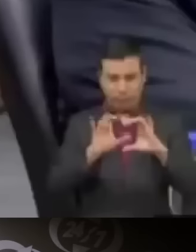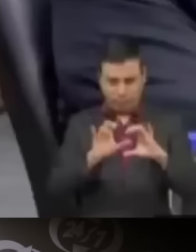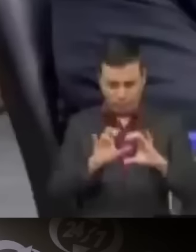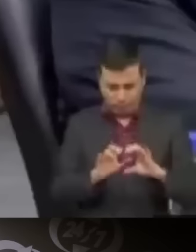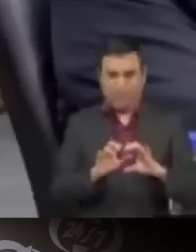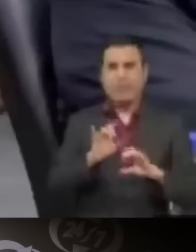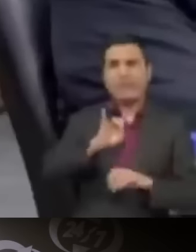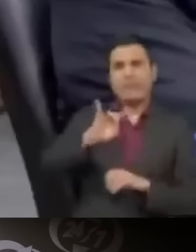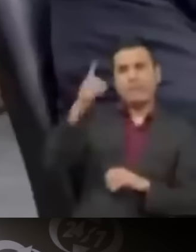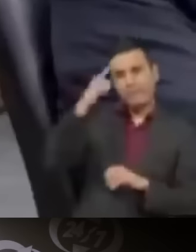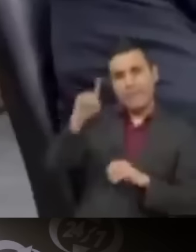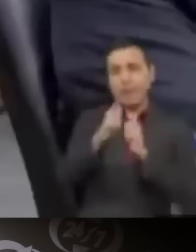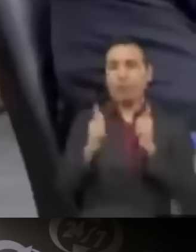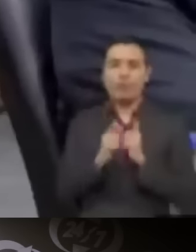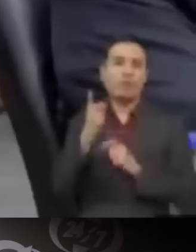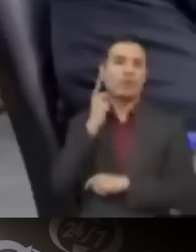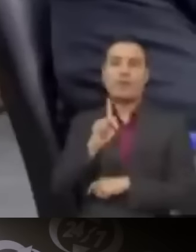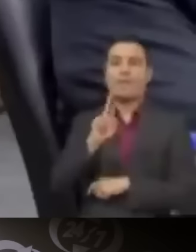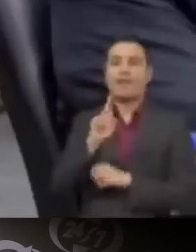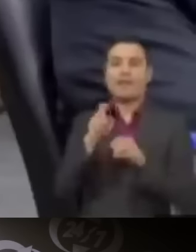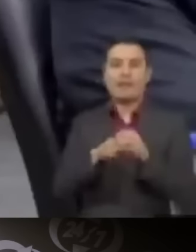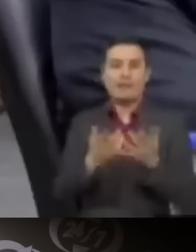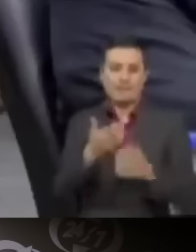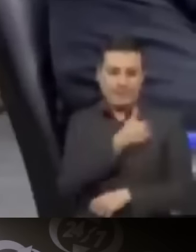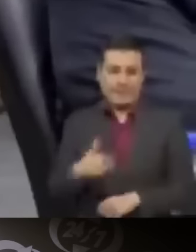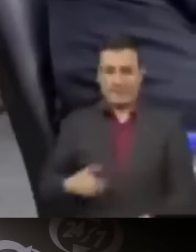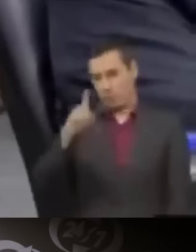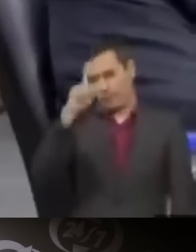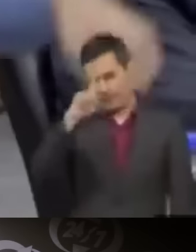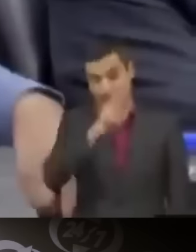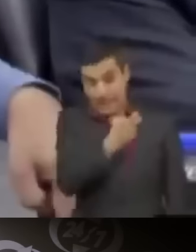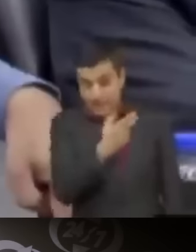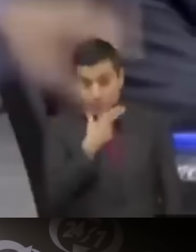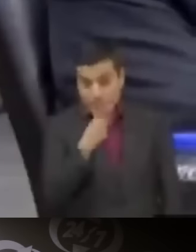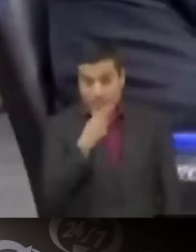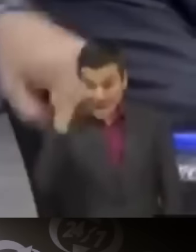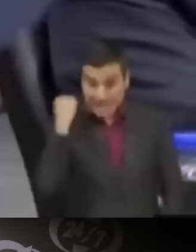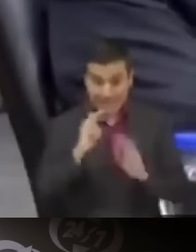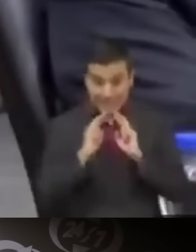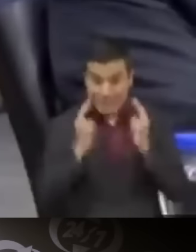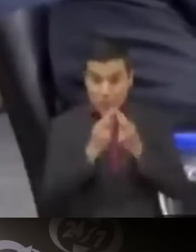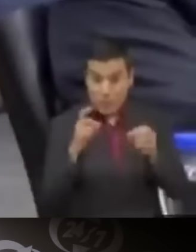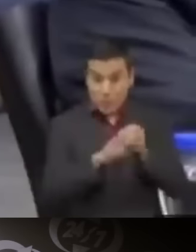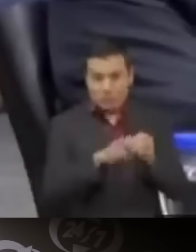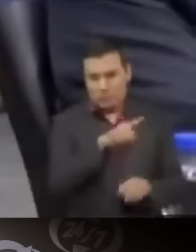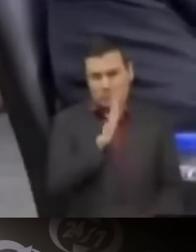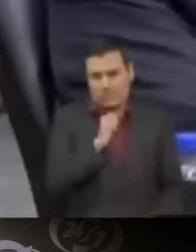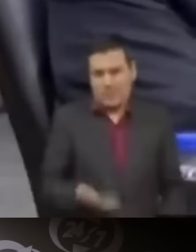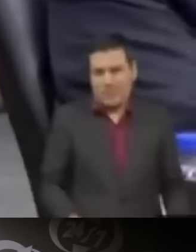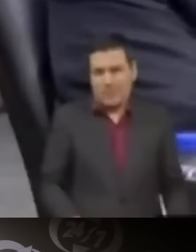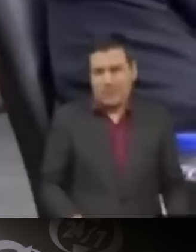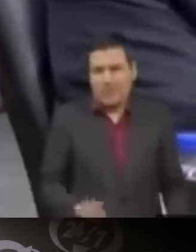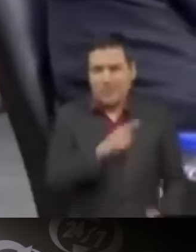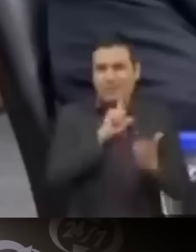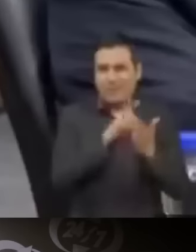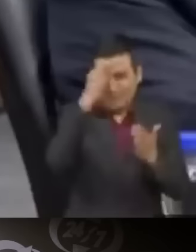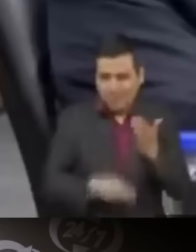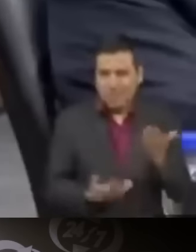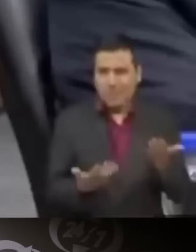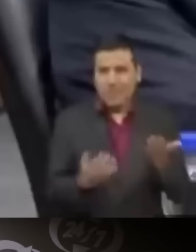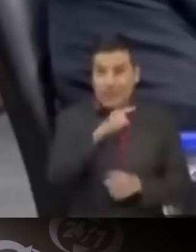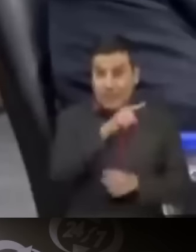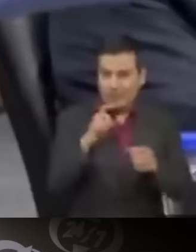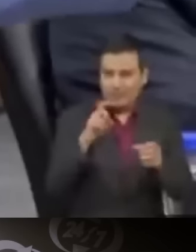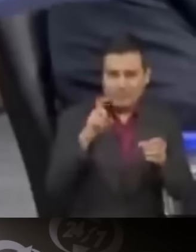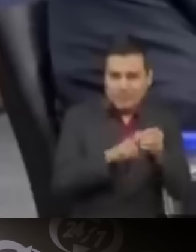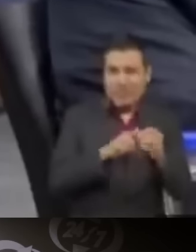el lunes metió un oficio para incorporarse al grupo parlamentario del PRD. Presidenta, consejeros, este hombre que estuvo aquí, la sesión pasada usurpó ese lugar, violó la ley, no debía haberse